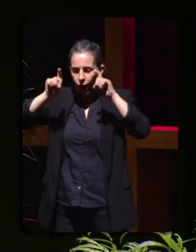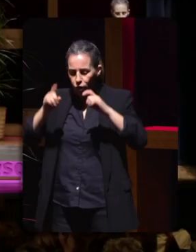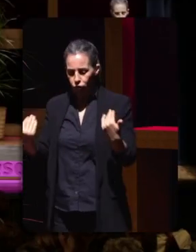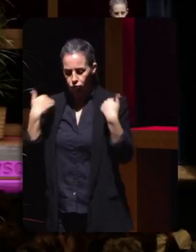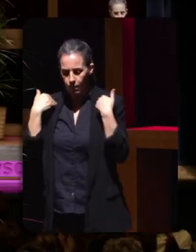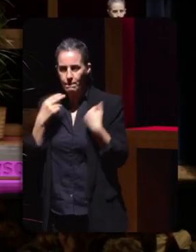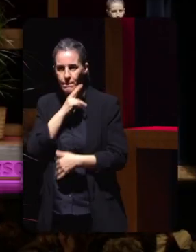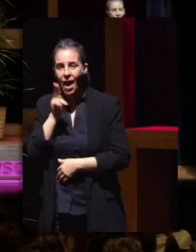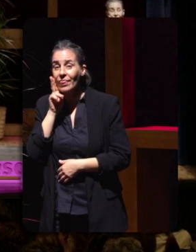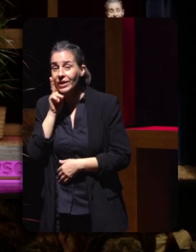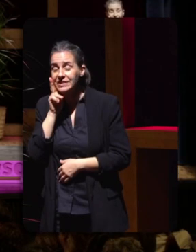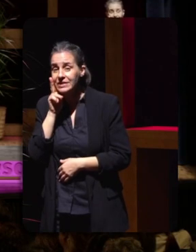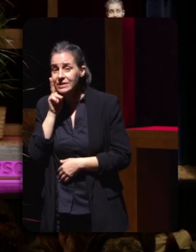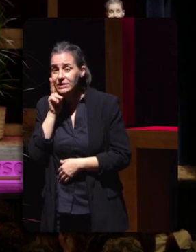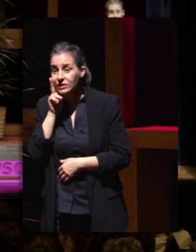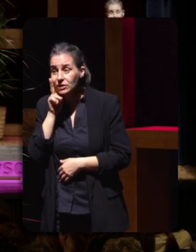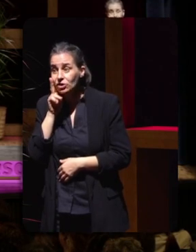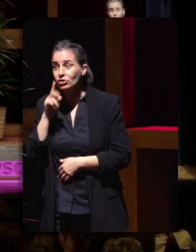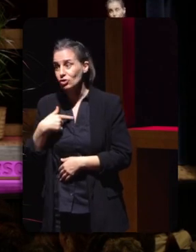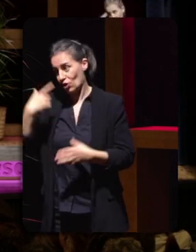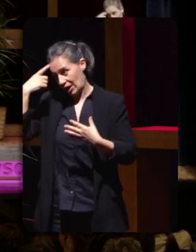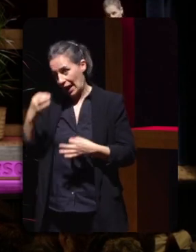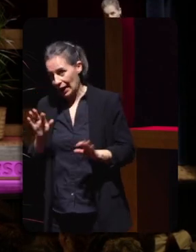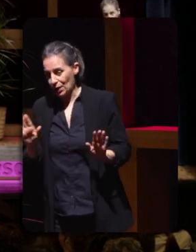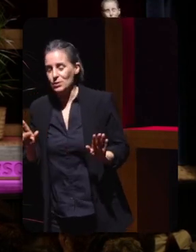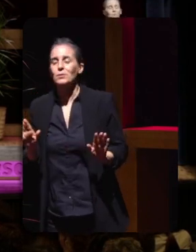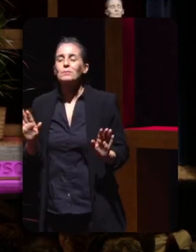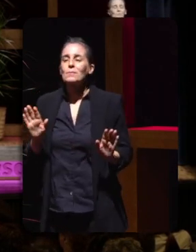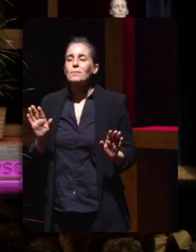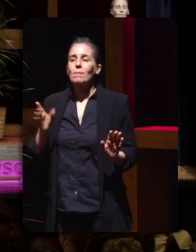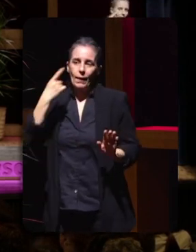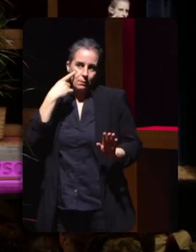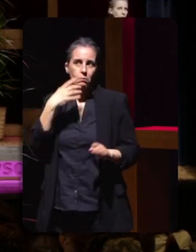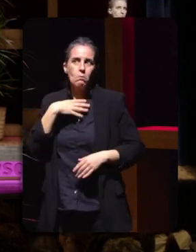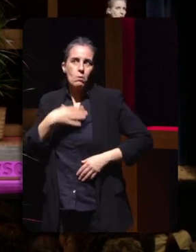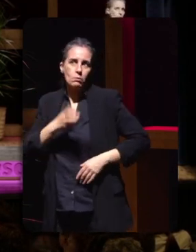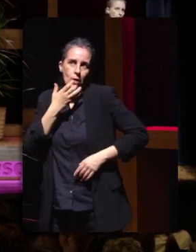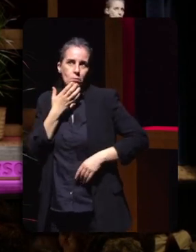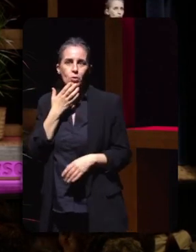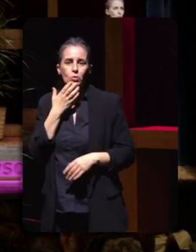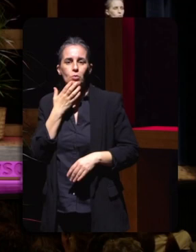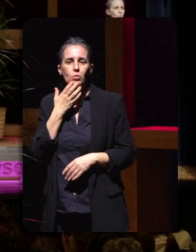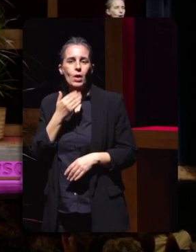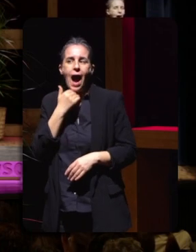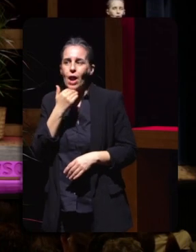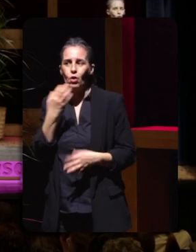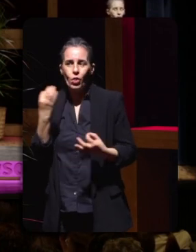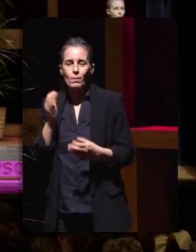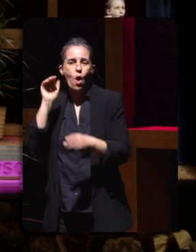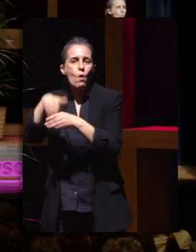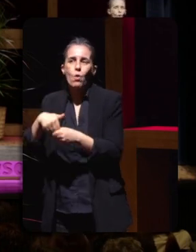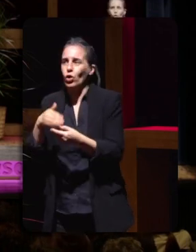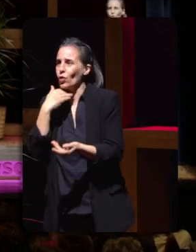creo y creo ya estás derrapando a tope Pero entonces pensaba Bueno pues un voto ponderado o algo porque es que